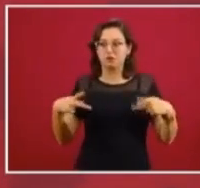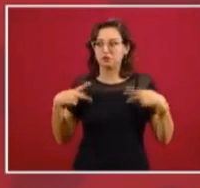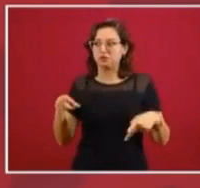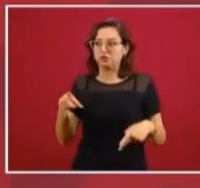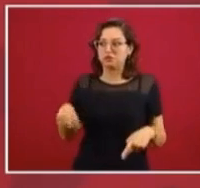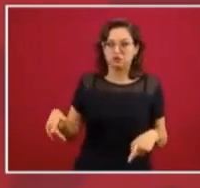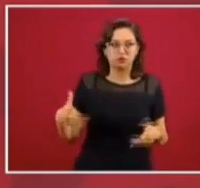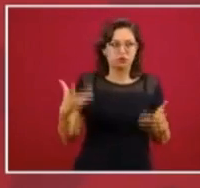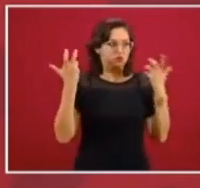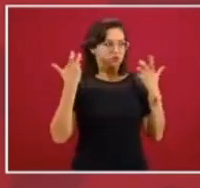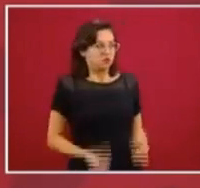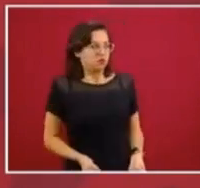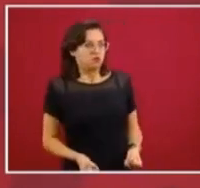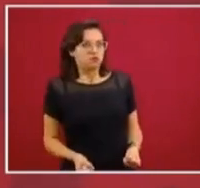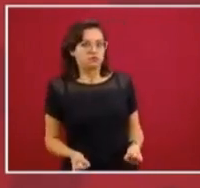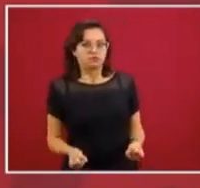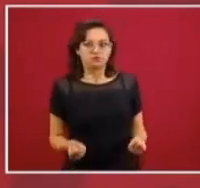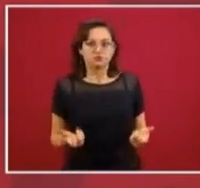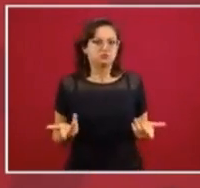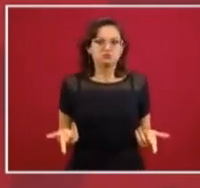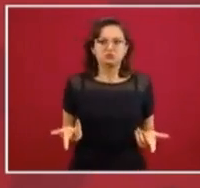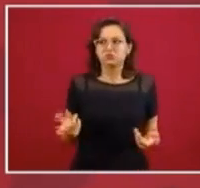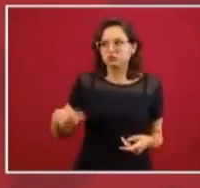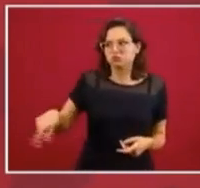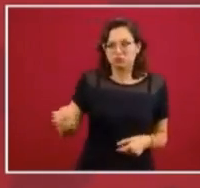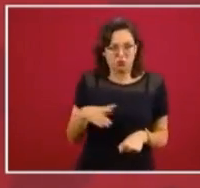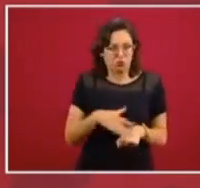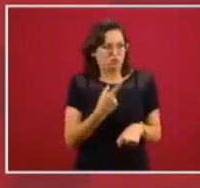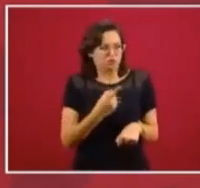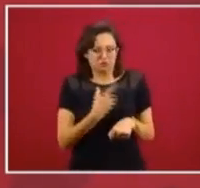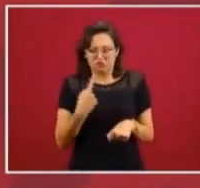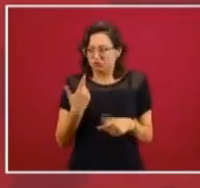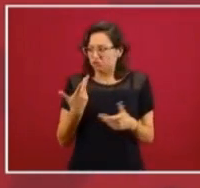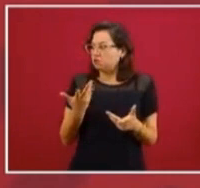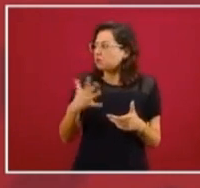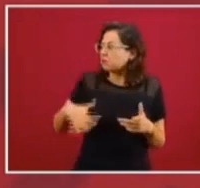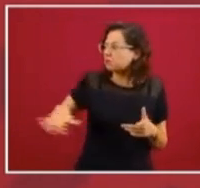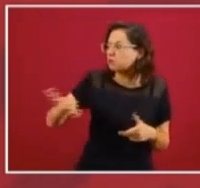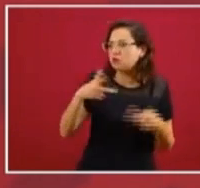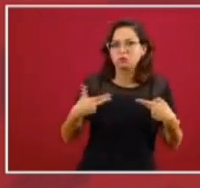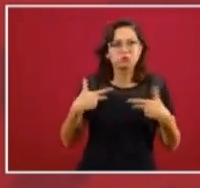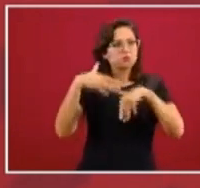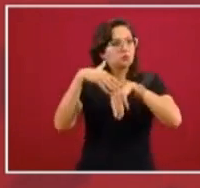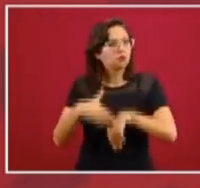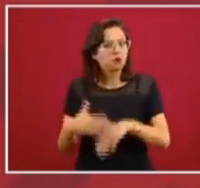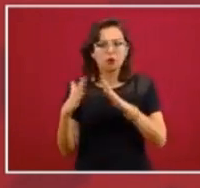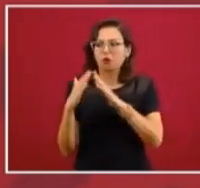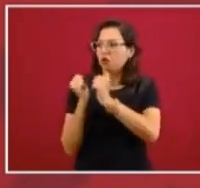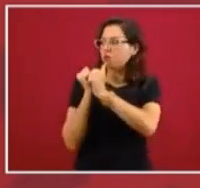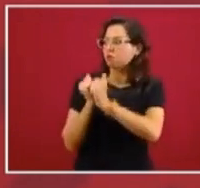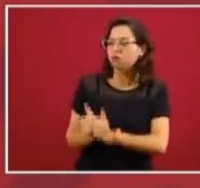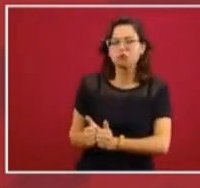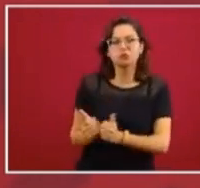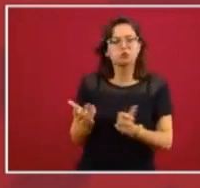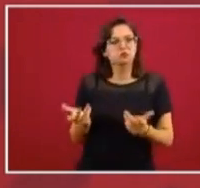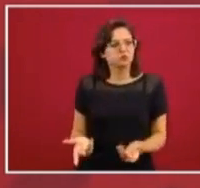muy favorable a esta respuesta. Como lo mostramos ayer, hemos tenido una reducción muy